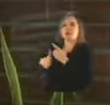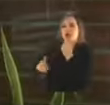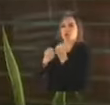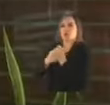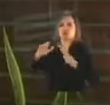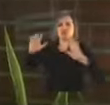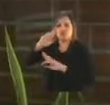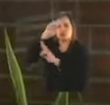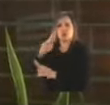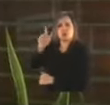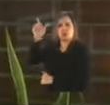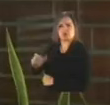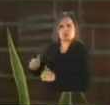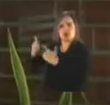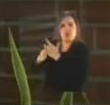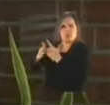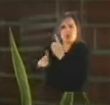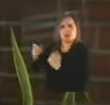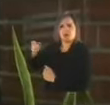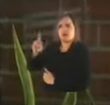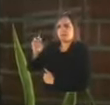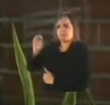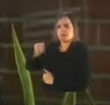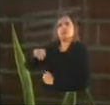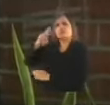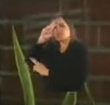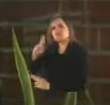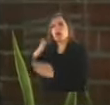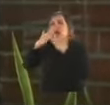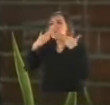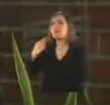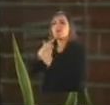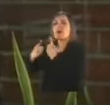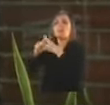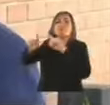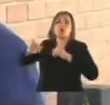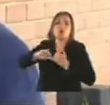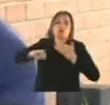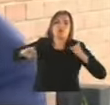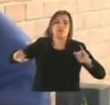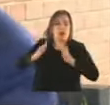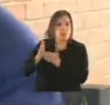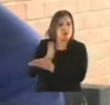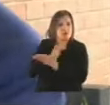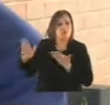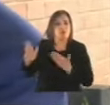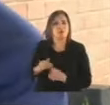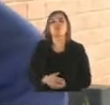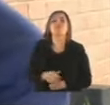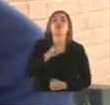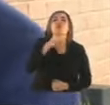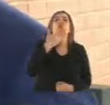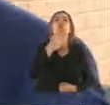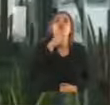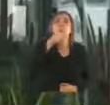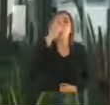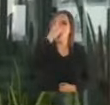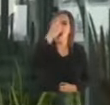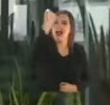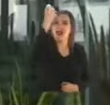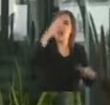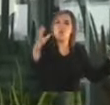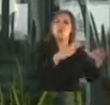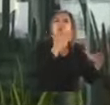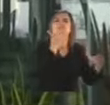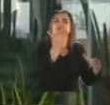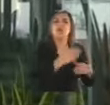tengo una relación respetuosa, una relación amable, pero también una relación independiente. ¿Pero usted cómo se la lleva con los Galán? Bueno, muy bien.